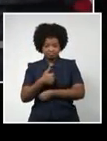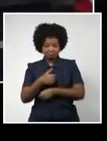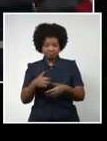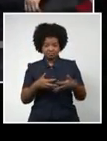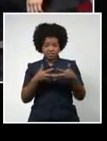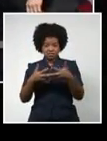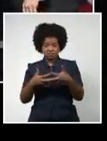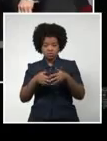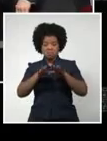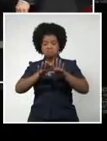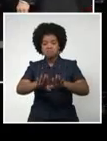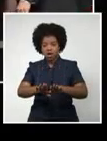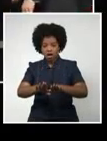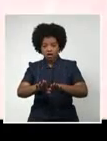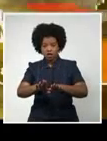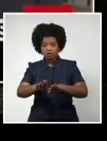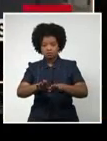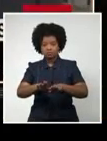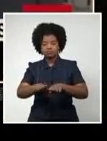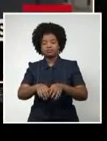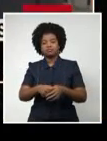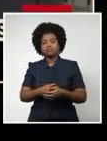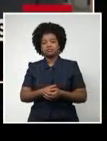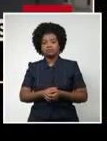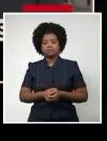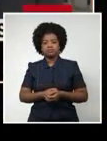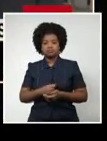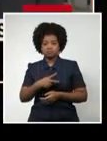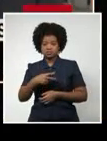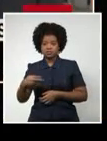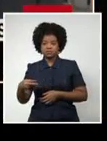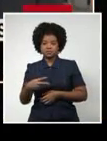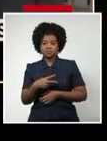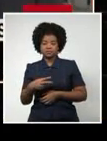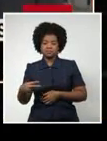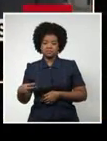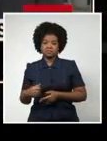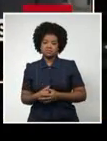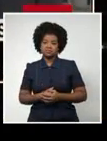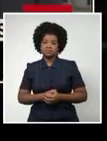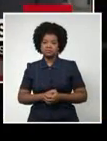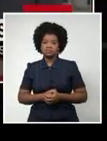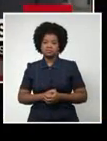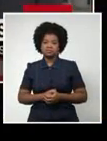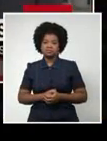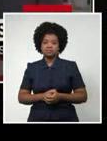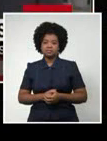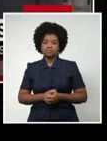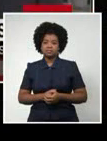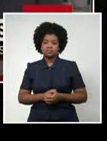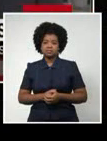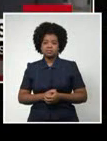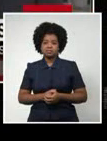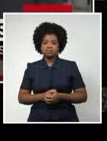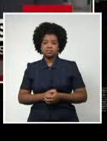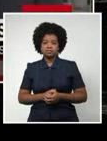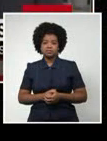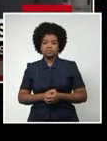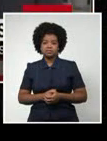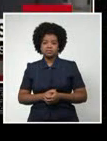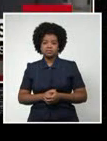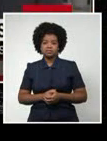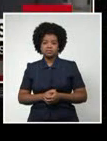para detener el avance de las relaciones con Cuba? The U.S. believes several State Department employees at the U.S. Embassy in Havana have been subjected